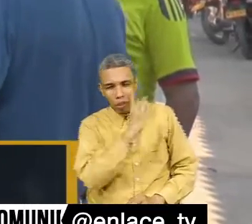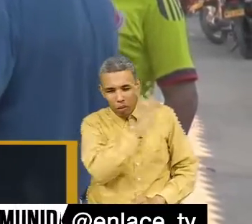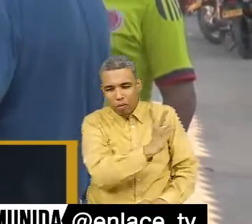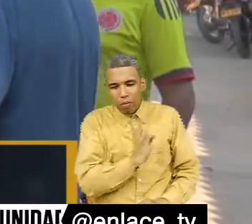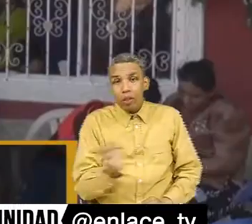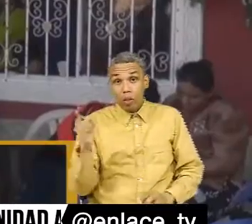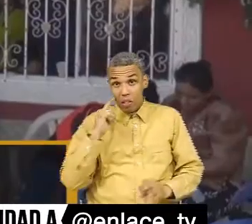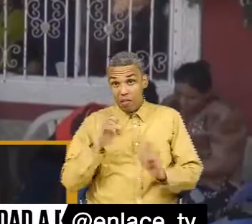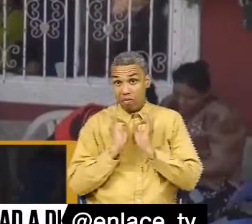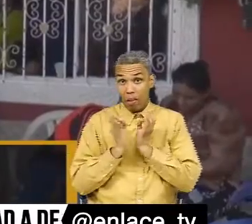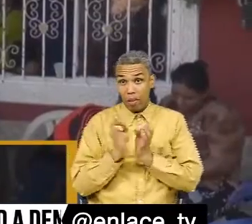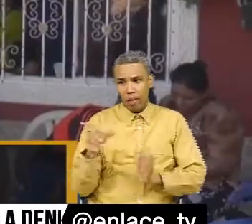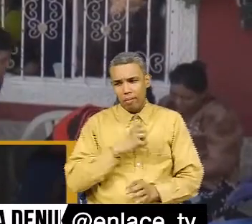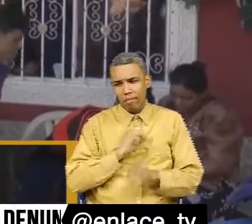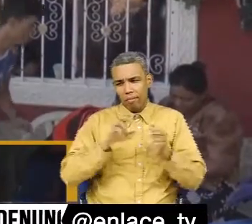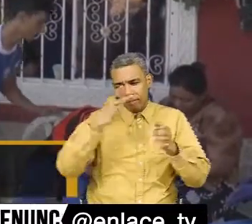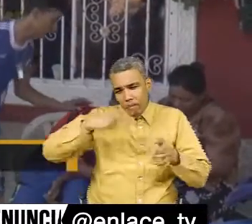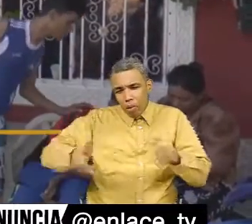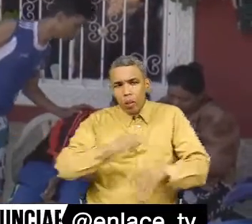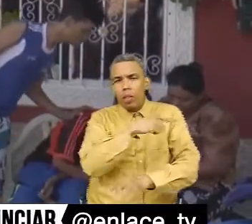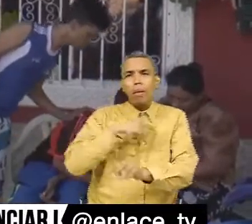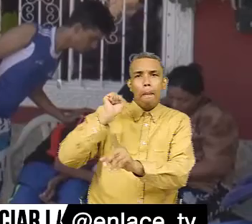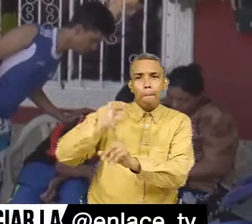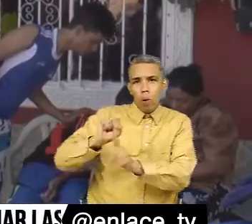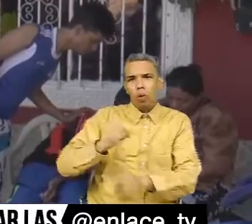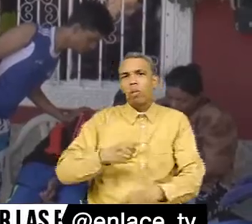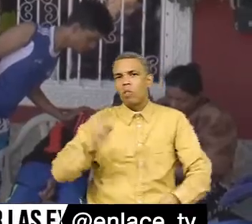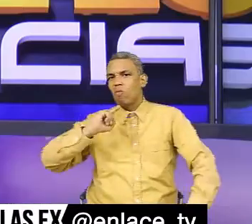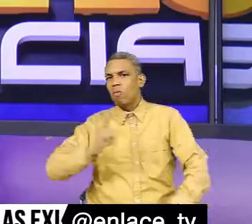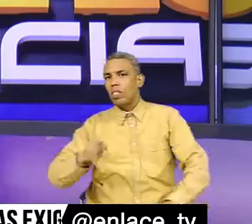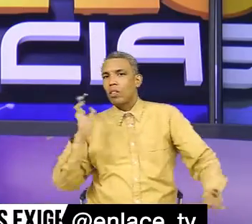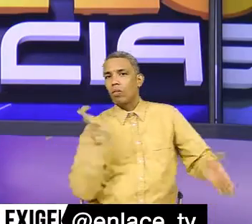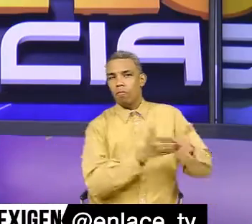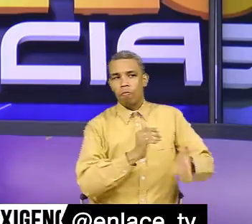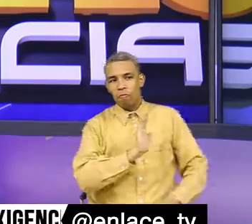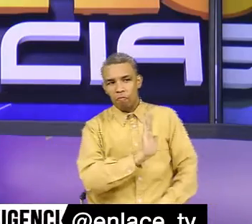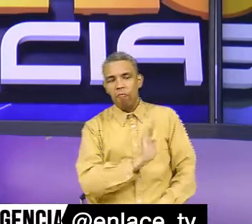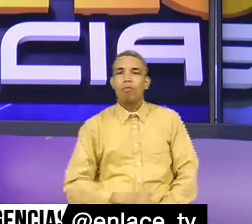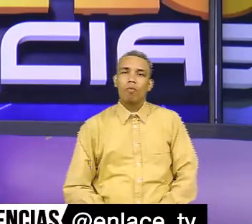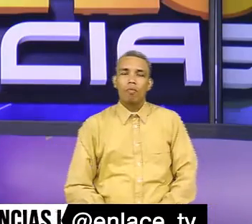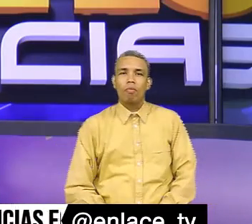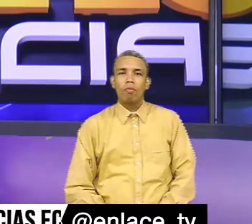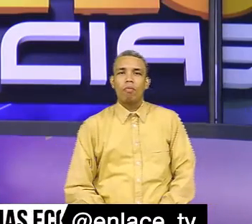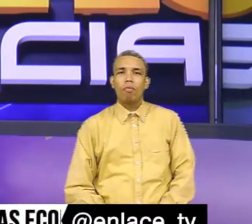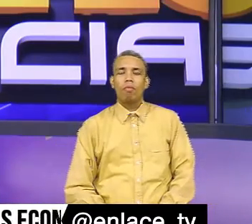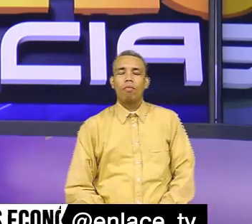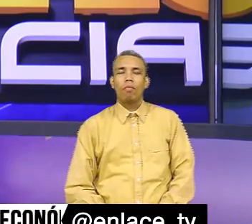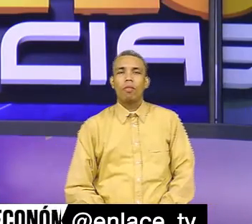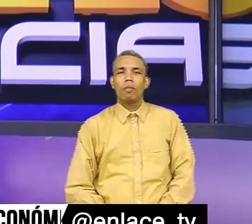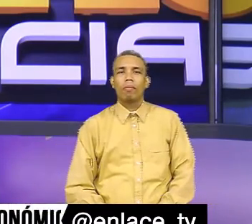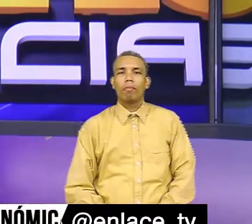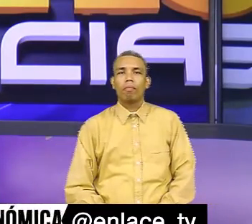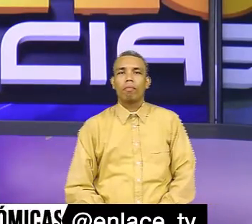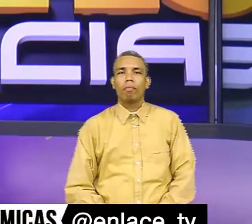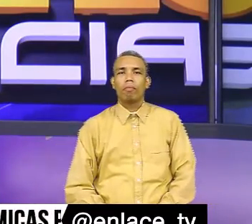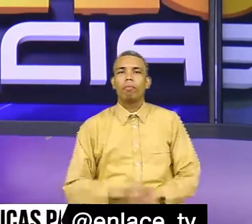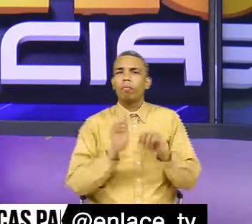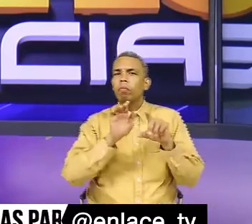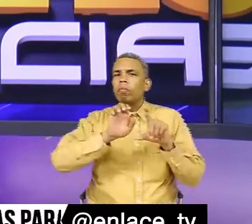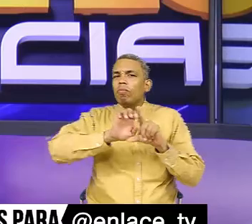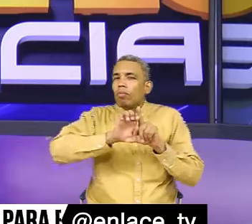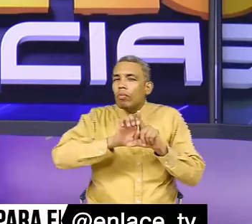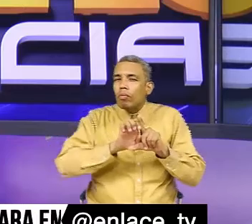de los familiares por lo que califican como una posible negligencia médica. Por este caso, Enlace Noticias está a la espera de